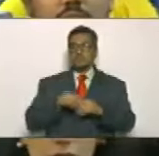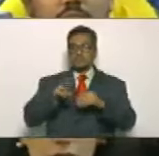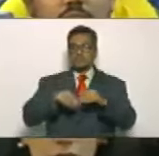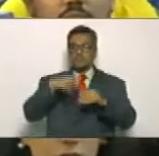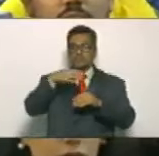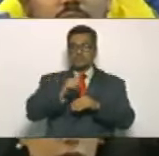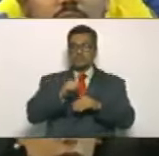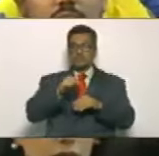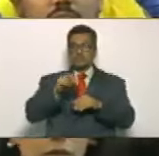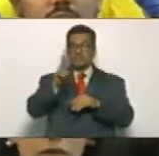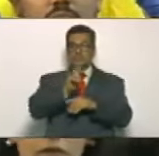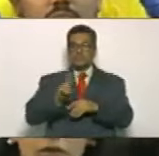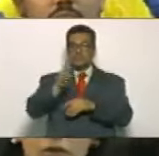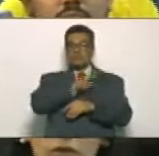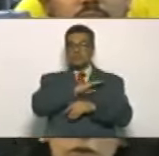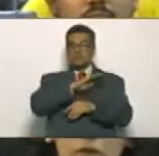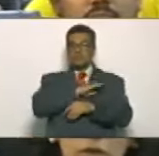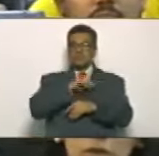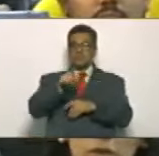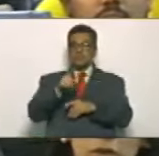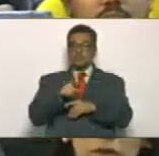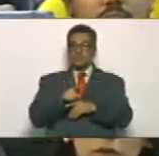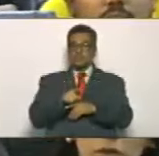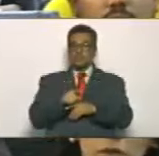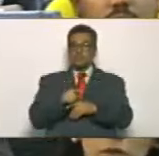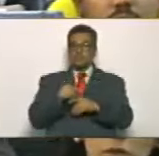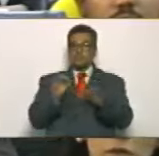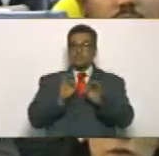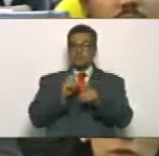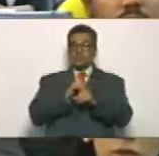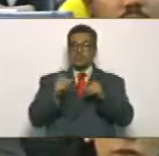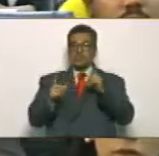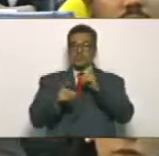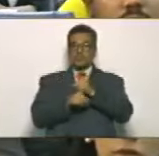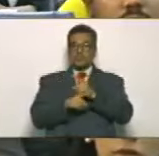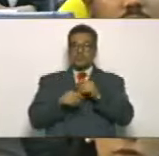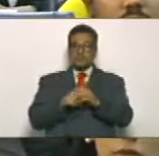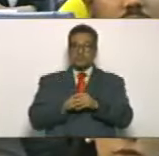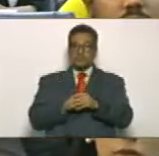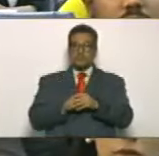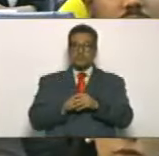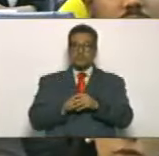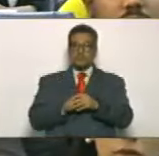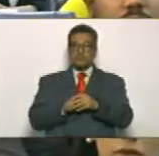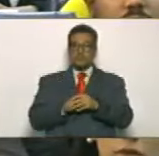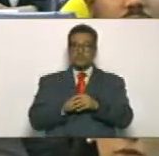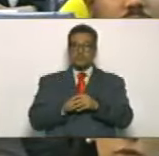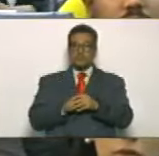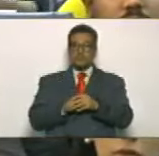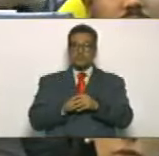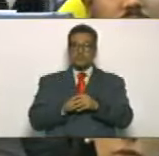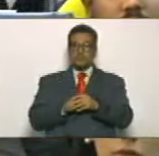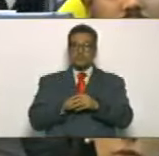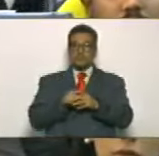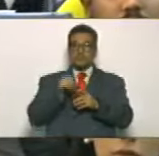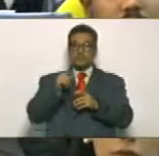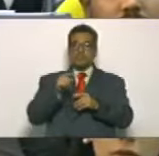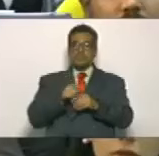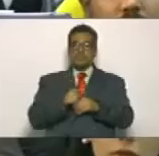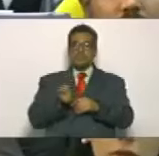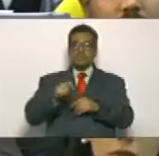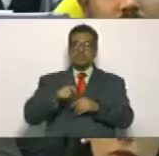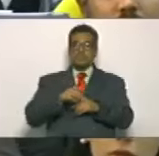obtener para uso personal e intransferible, ahí viene la corrección más el